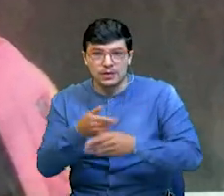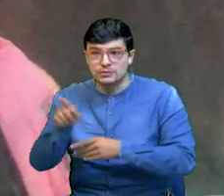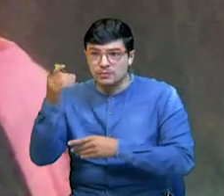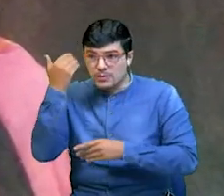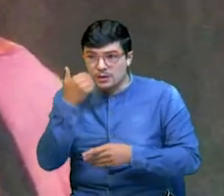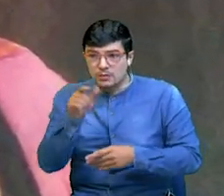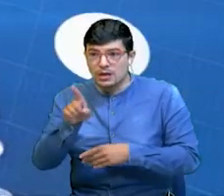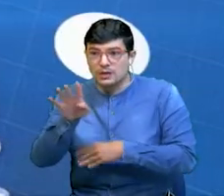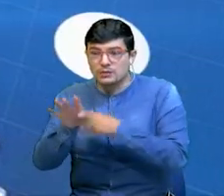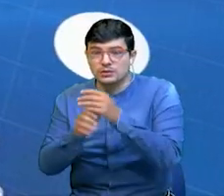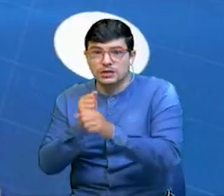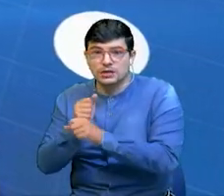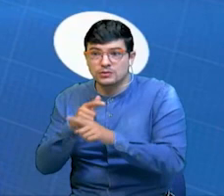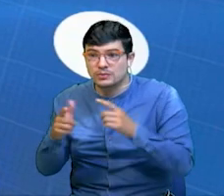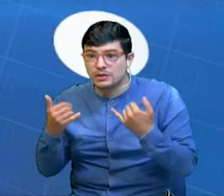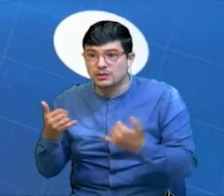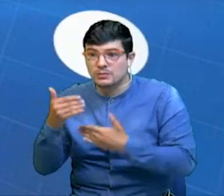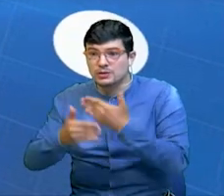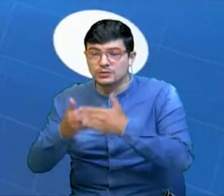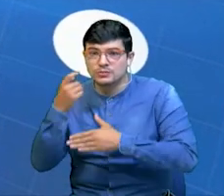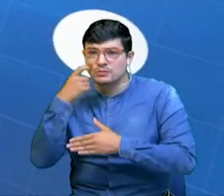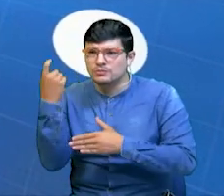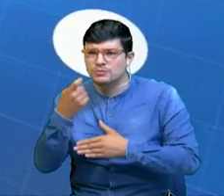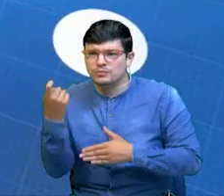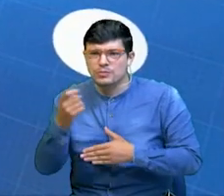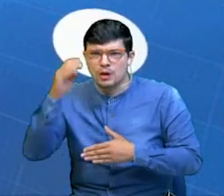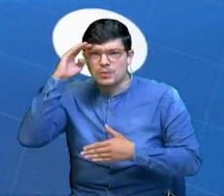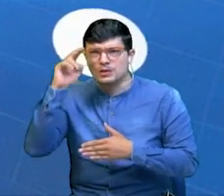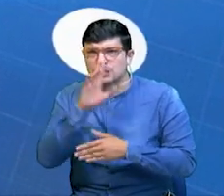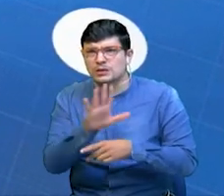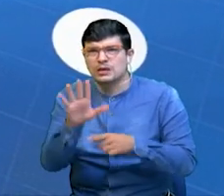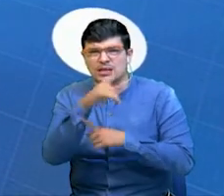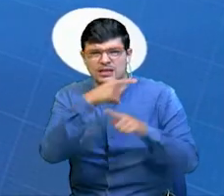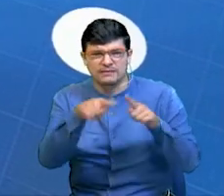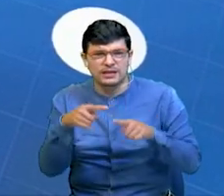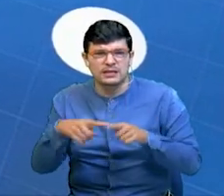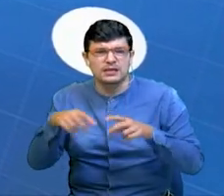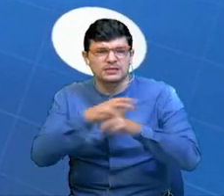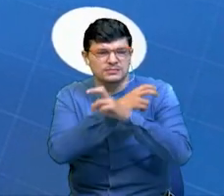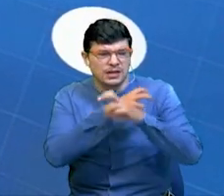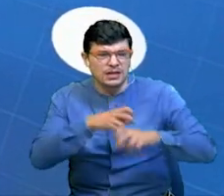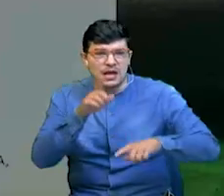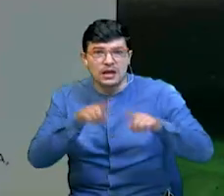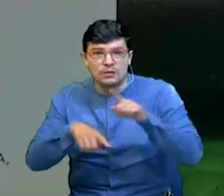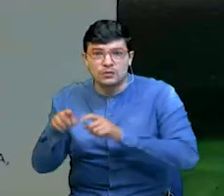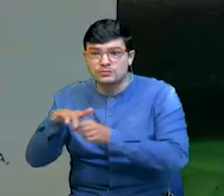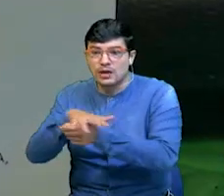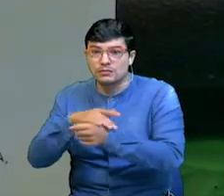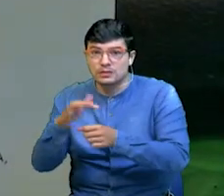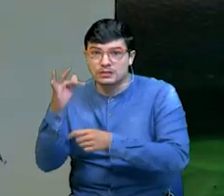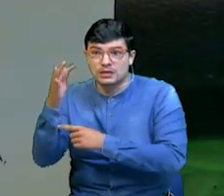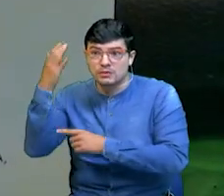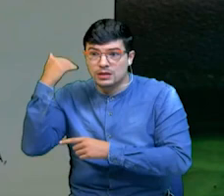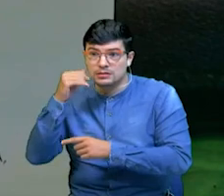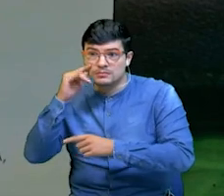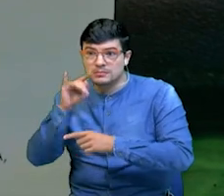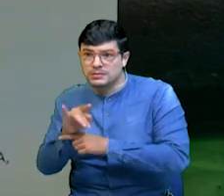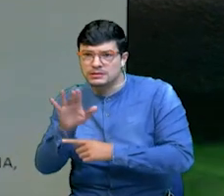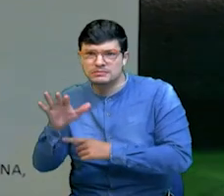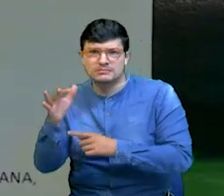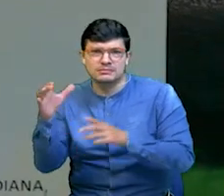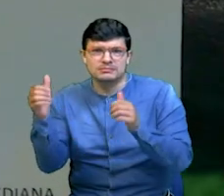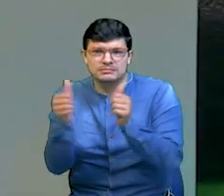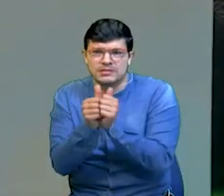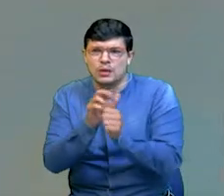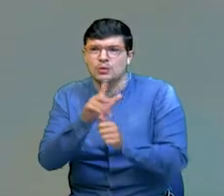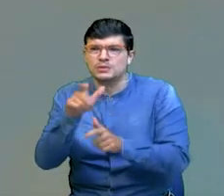años está siendo buscada por la policía en varios parques y en barrios donde testigos afirman que la han visto en compañía de